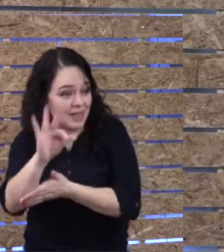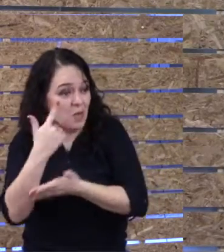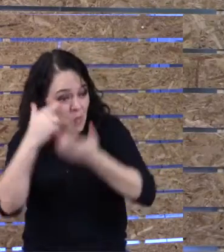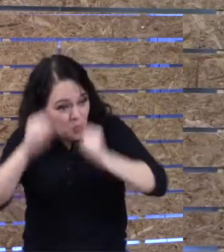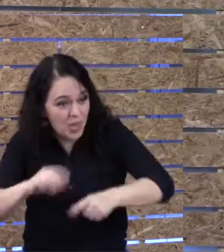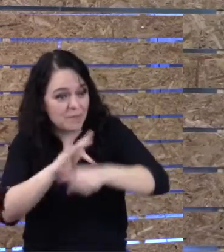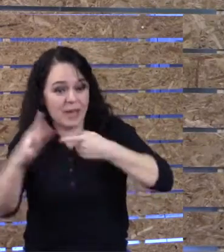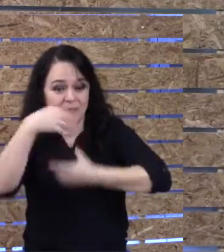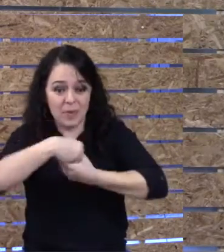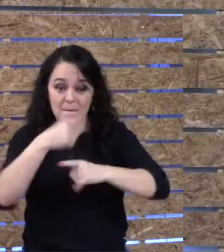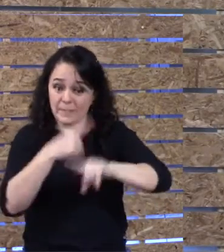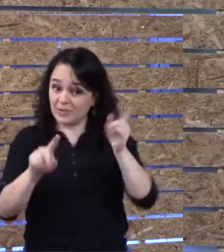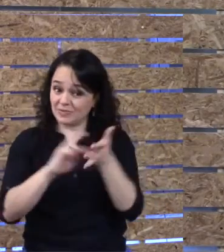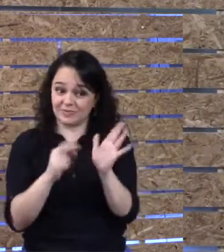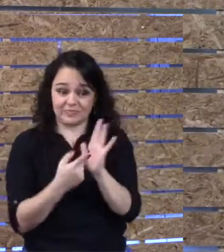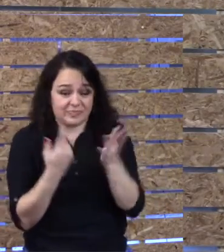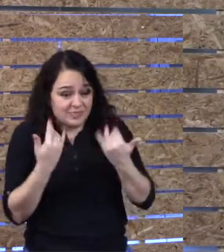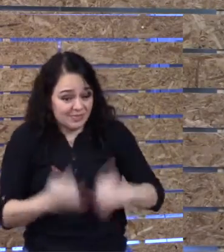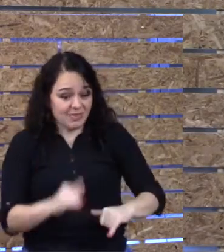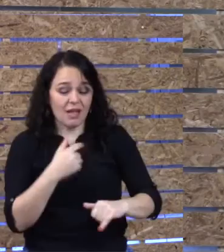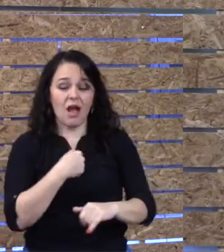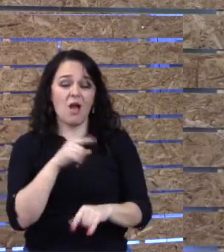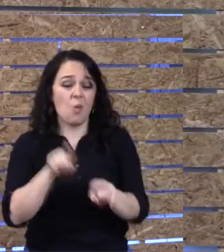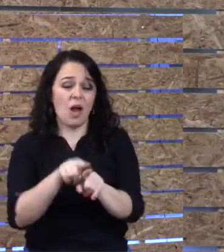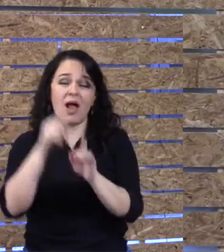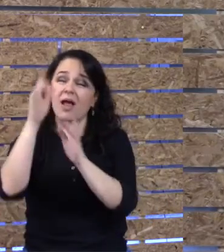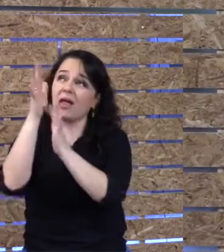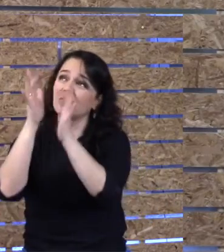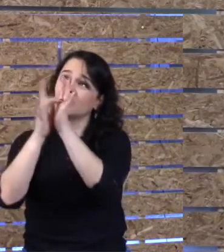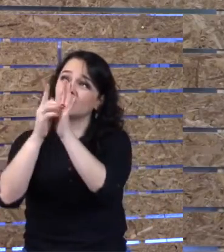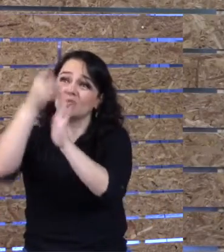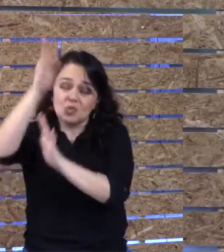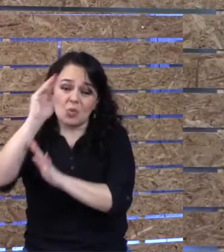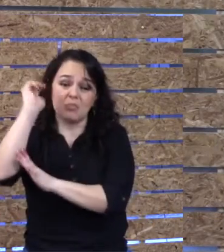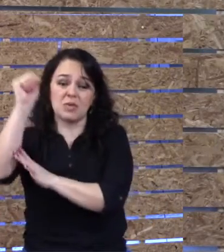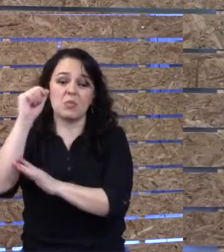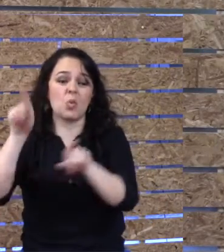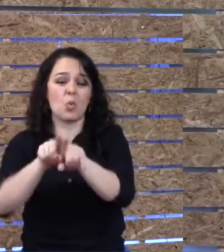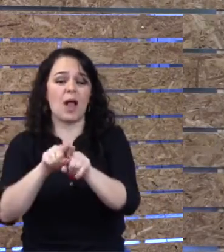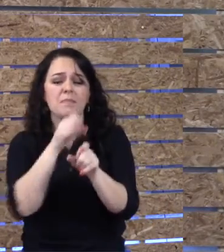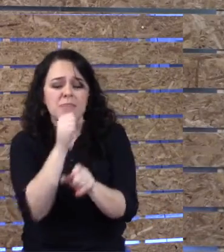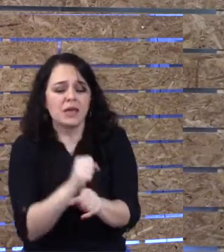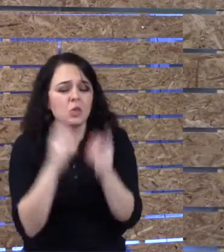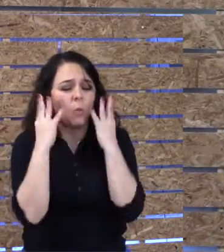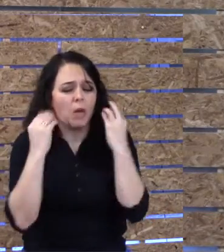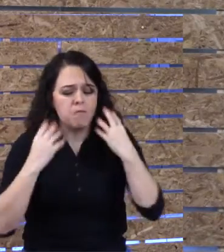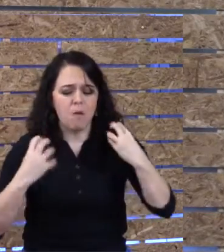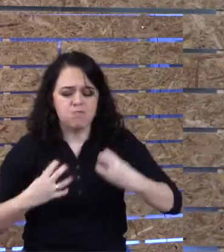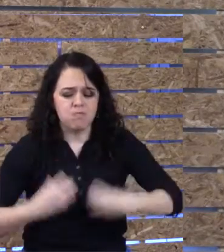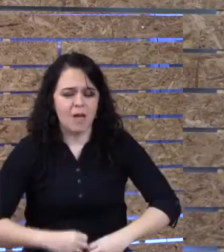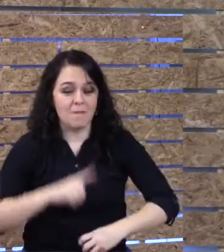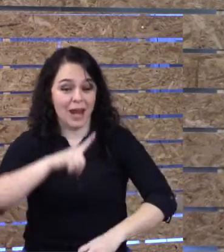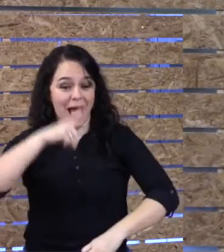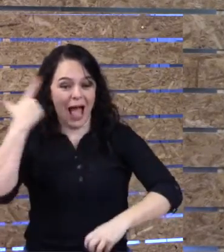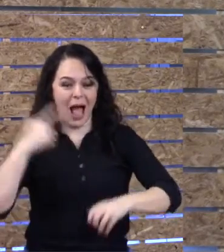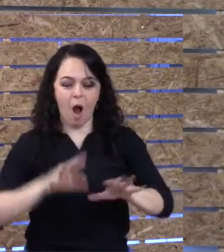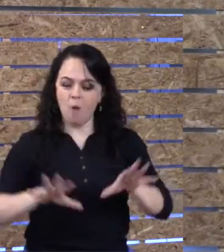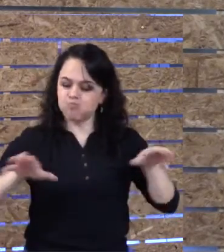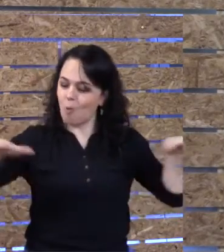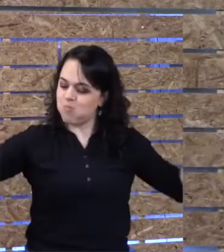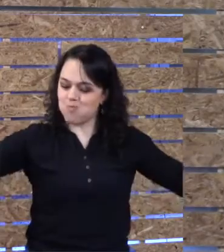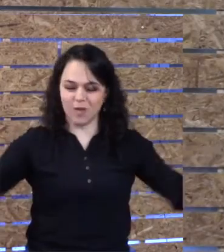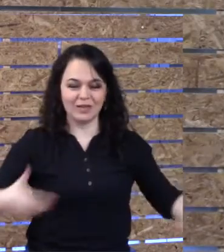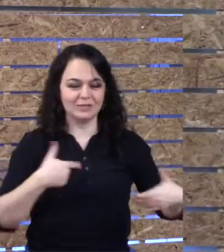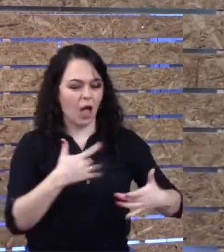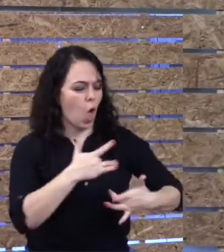cielo, que está obligado a hacerle favores a la humanidad. No, Dios mismo pagó el precio de sangre